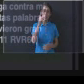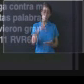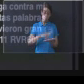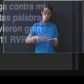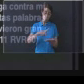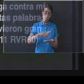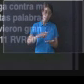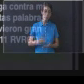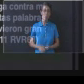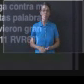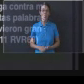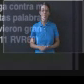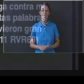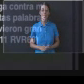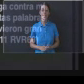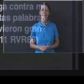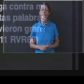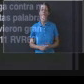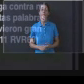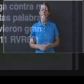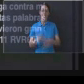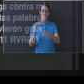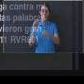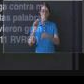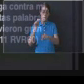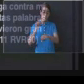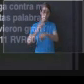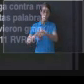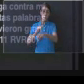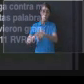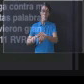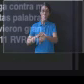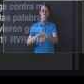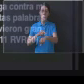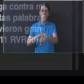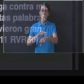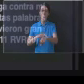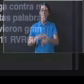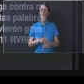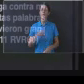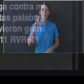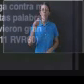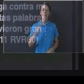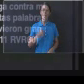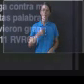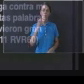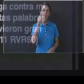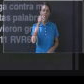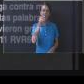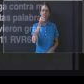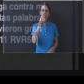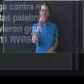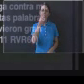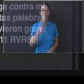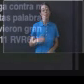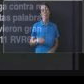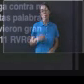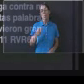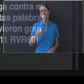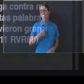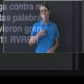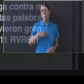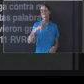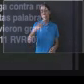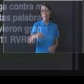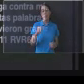Estar en el lugar y en el momento preciso para darse las cuentas, uno cuenta de las cosas, no es que uno sea chute, sino que uno está ahí. Entonces